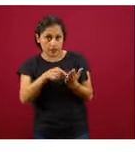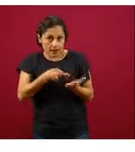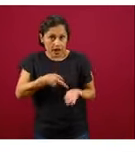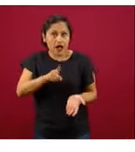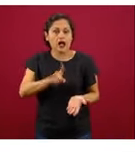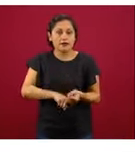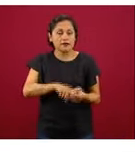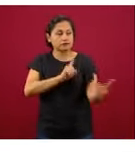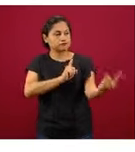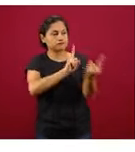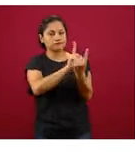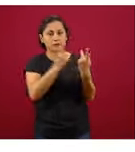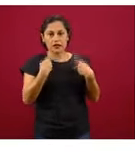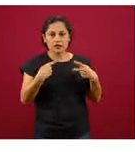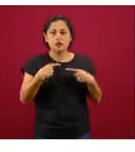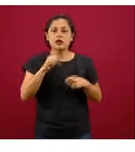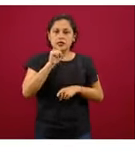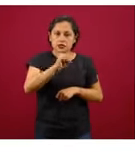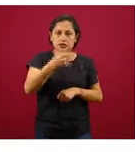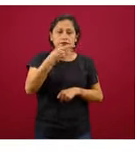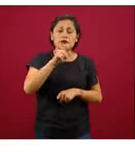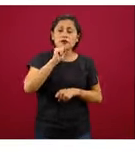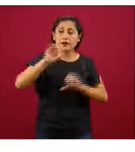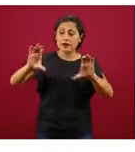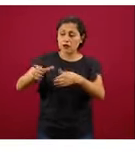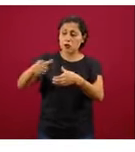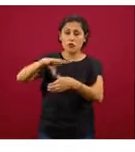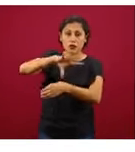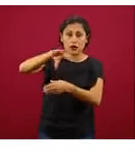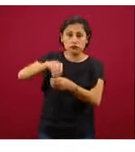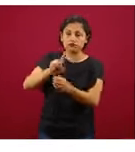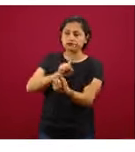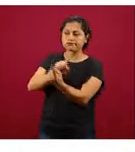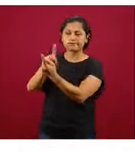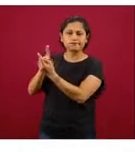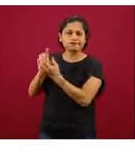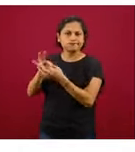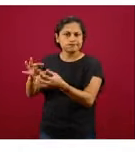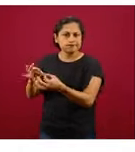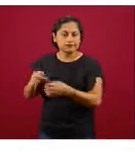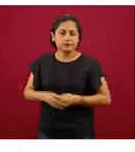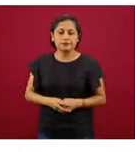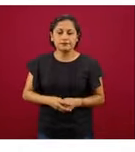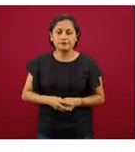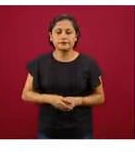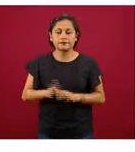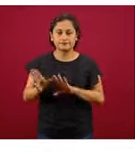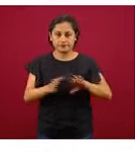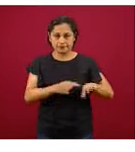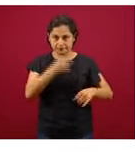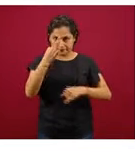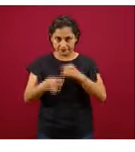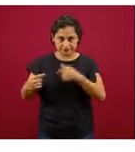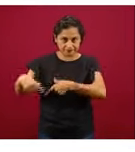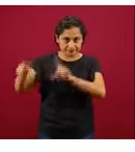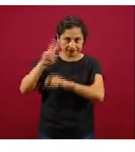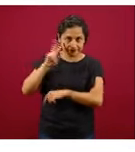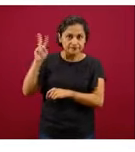el individuo, sino con la comunidad. La que sigue, por favor, y por último sería la última, solo comunicarles que el esfuerzo